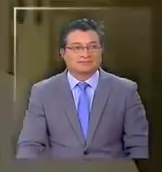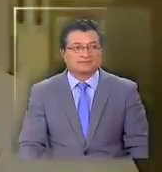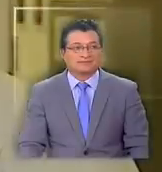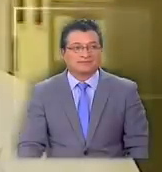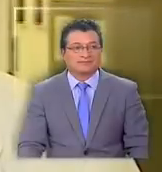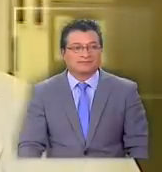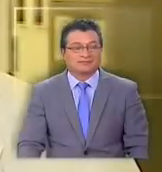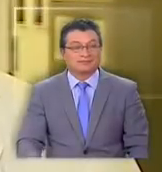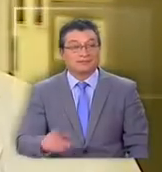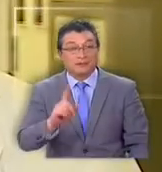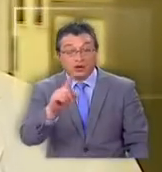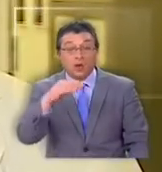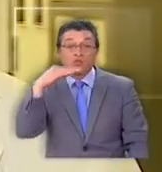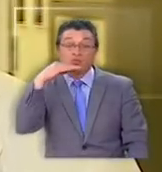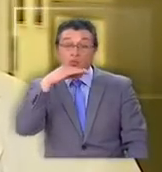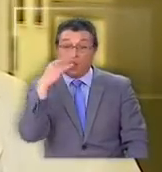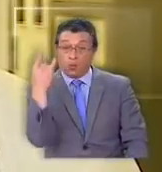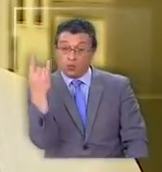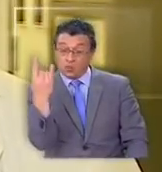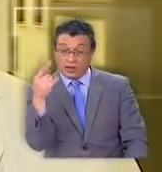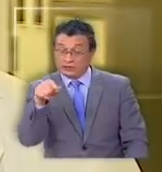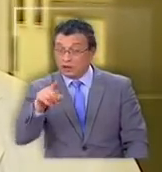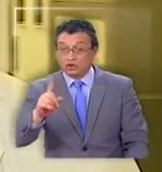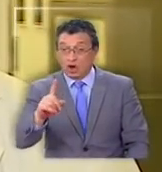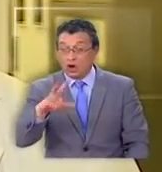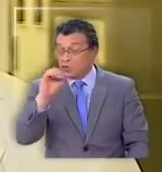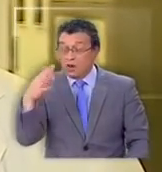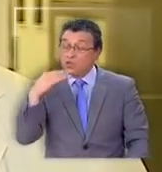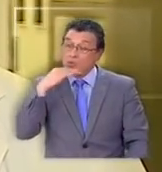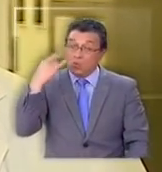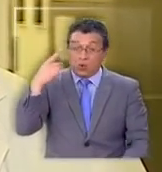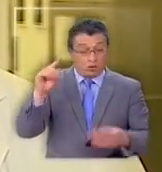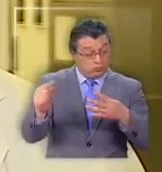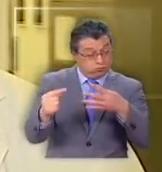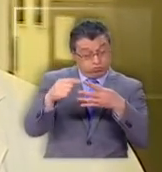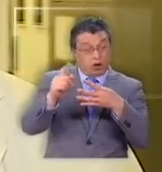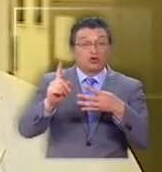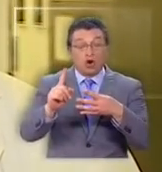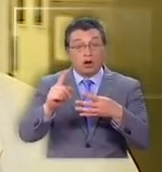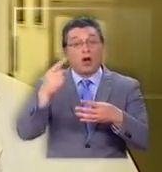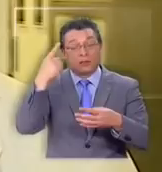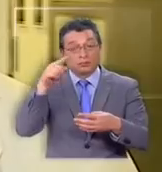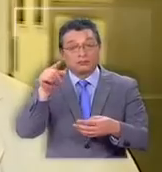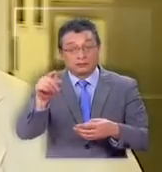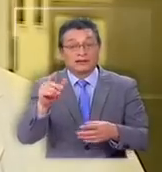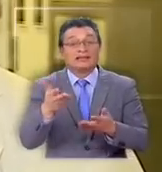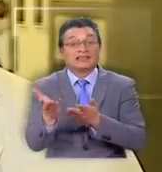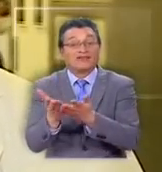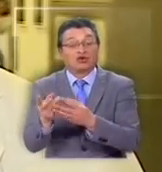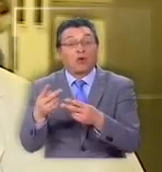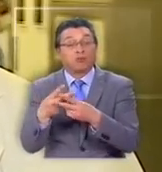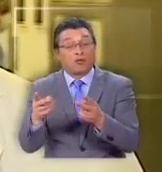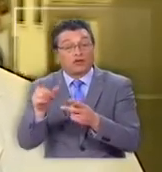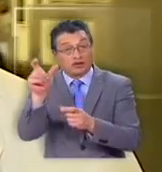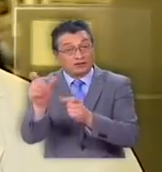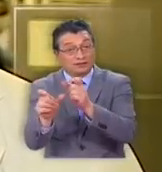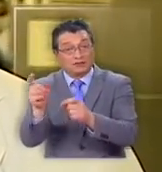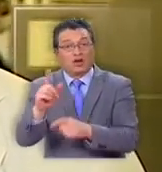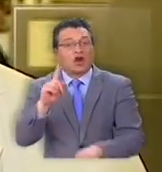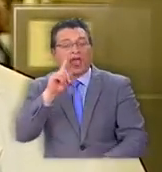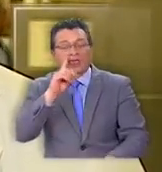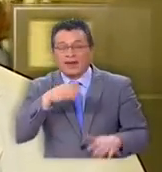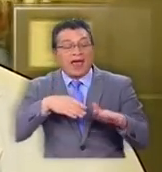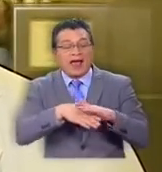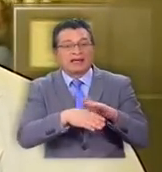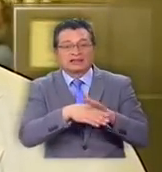Al no ser una urgencia sanitaria o una prioridad sanitaria, las pacientes del servicio público no tienen acceso